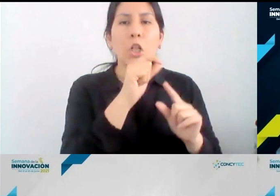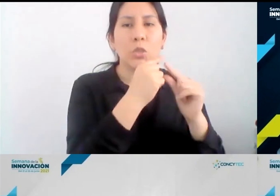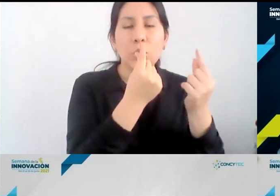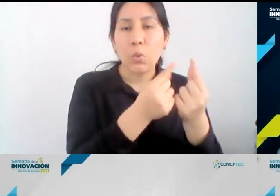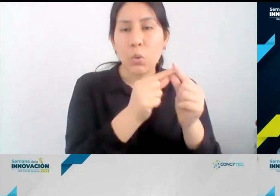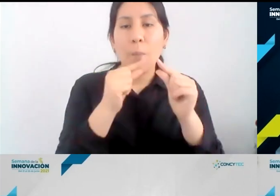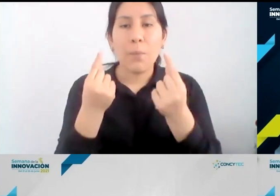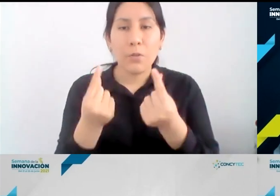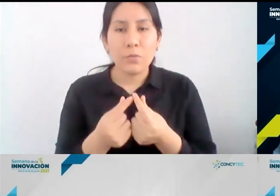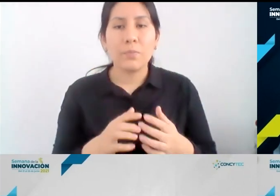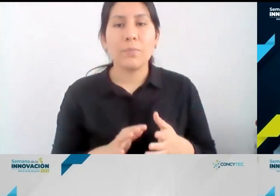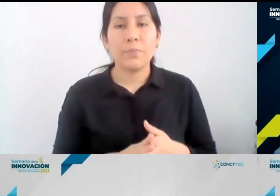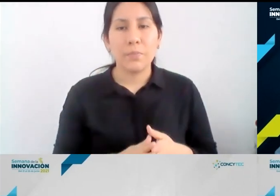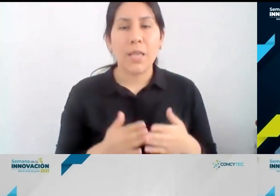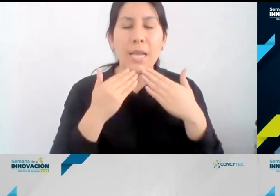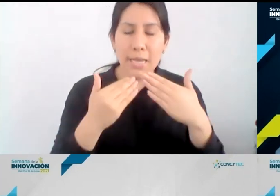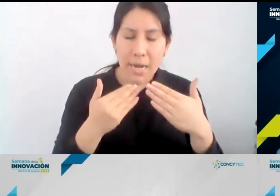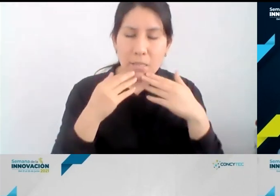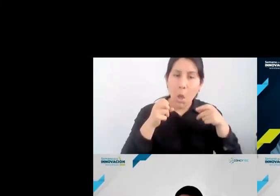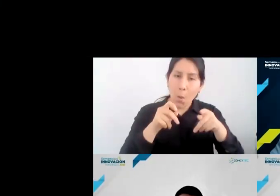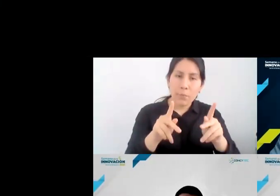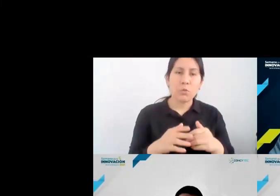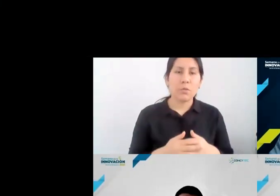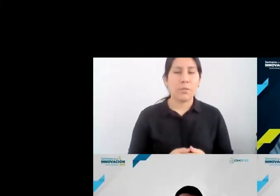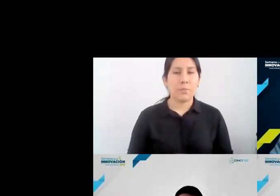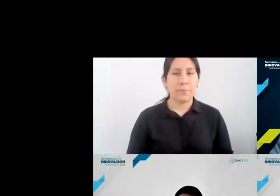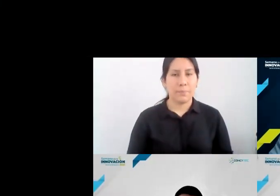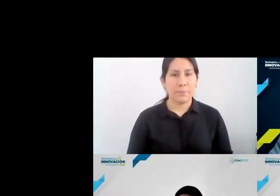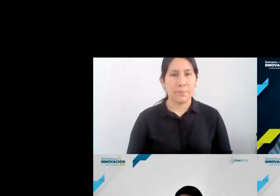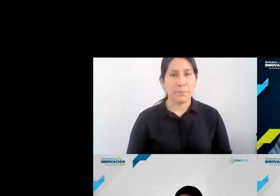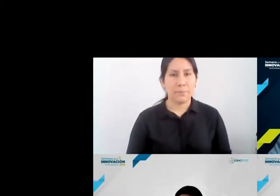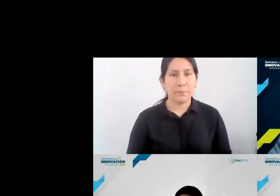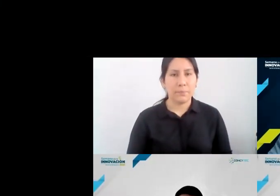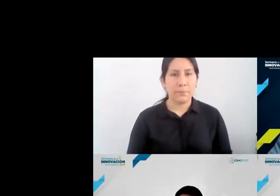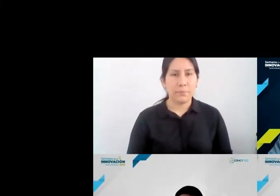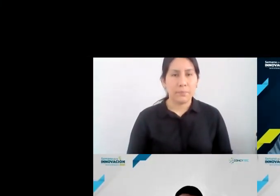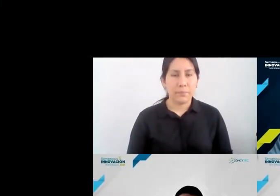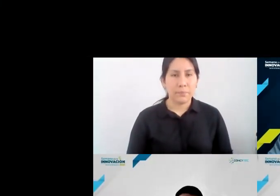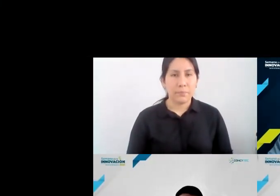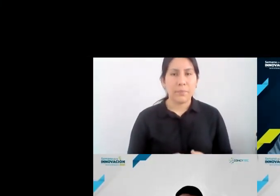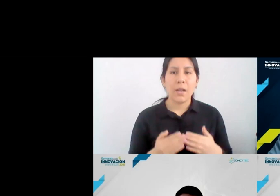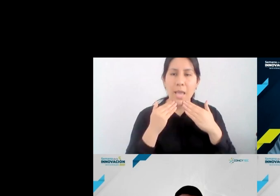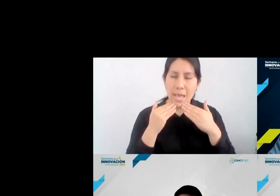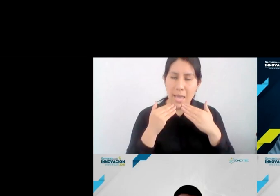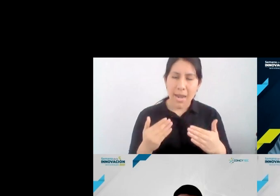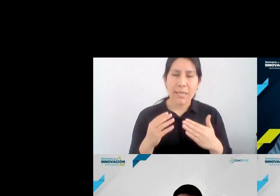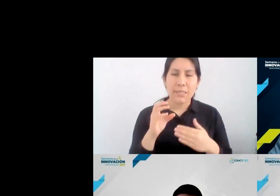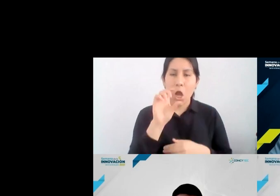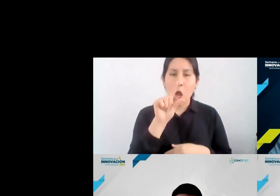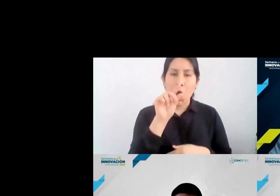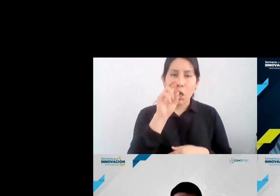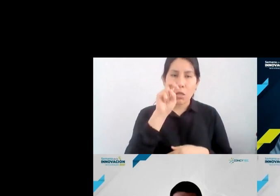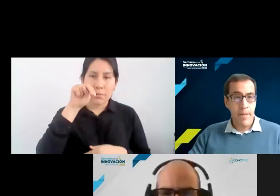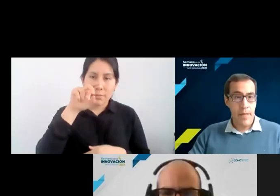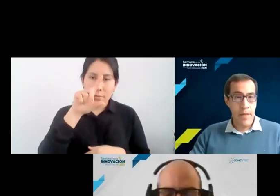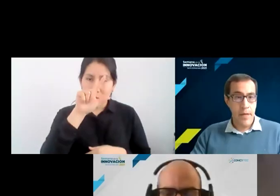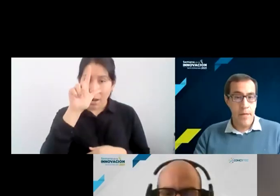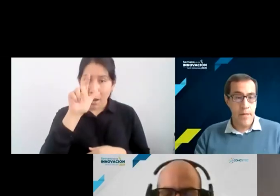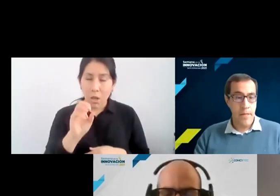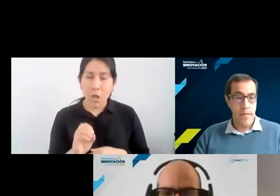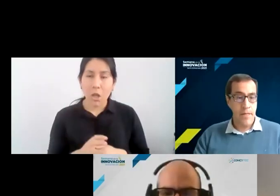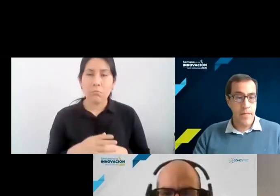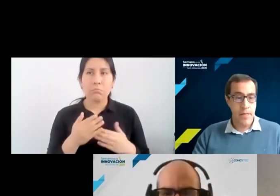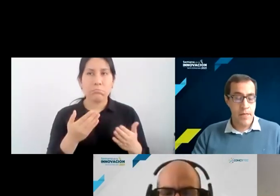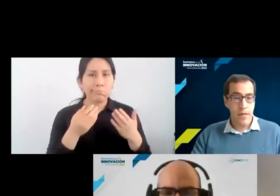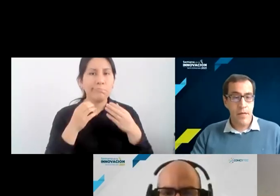este tema, ¿no? Gracias por la oportunidad nuevamente. Bien, muchas gracias a ti, Gonzalo, por la excelente presentación y poder